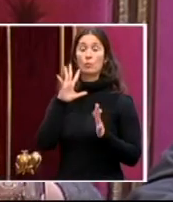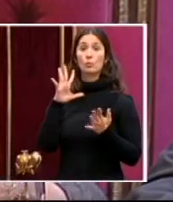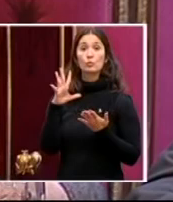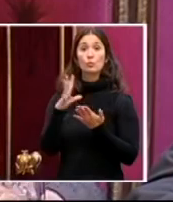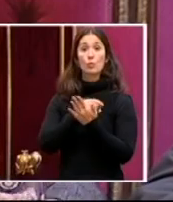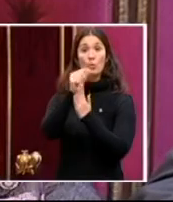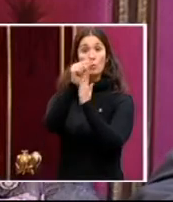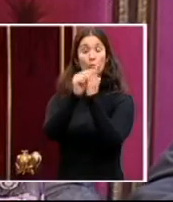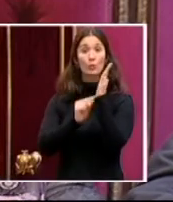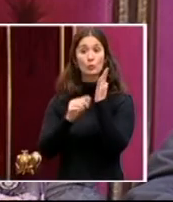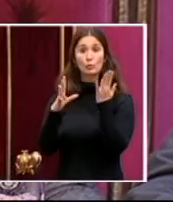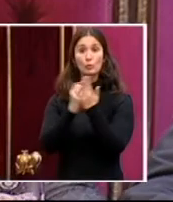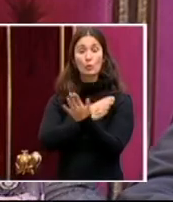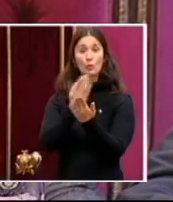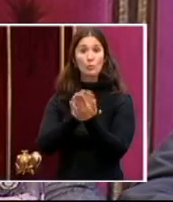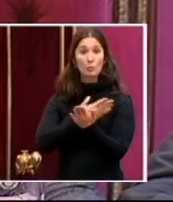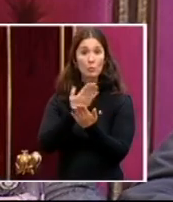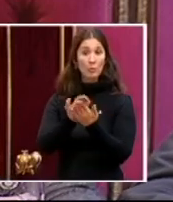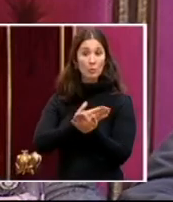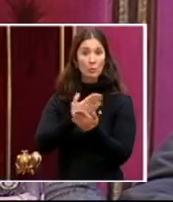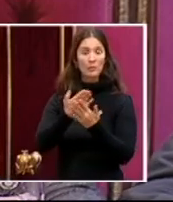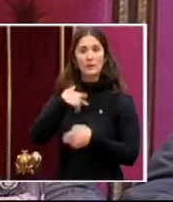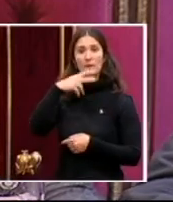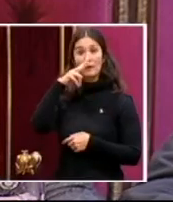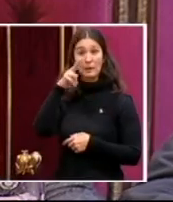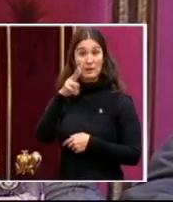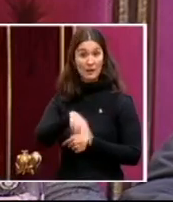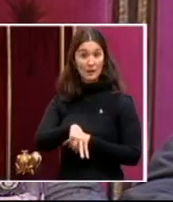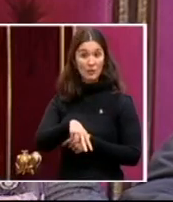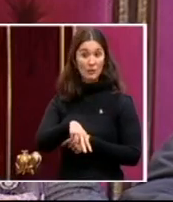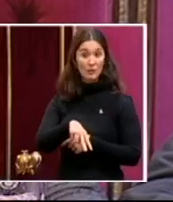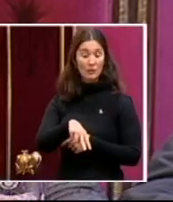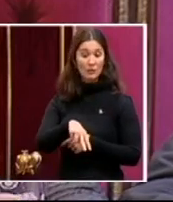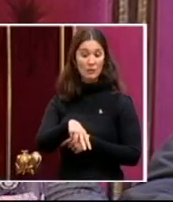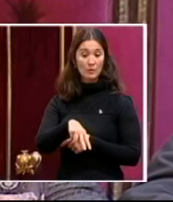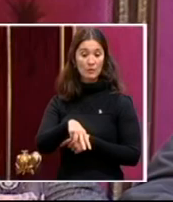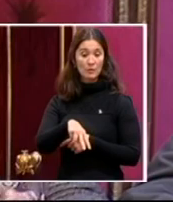todos los puntos, todas las propuestas en reconocimiento están